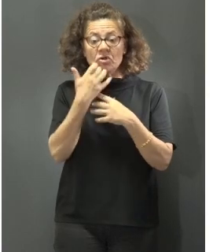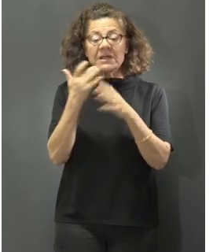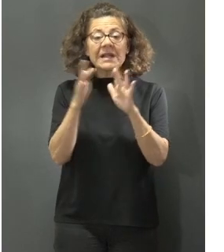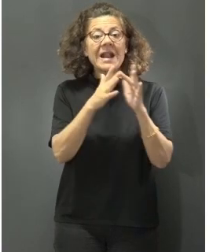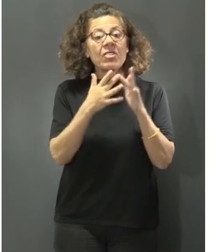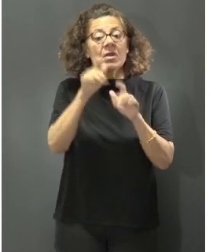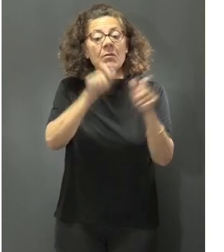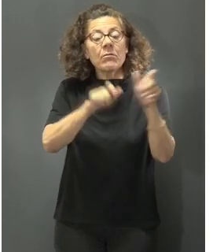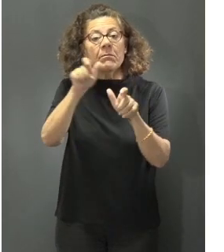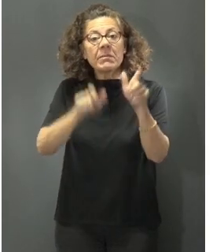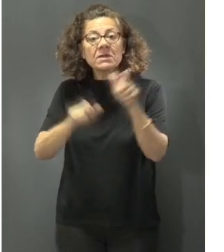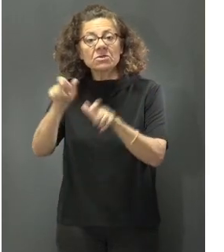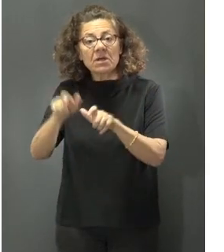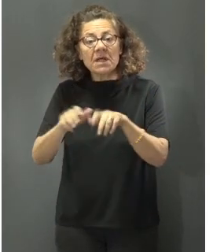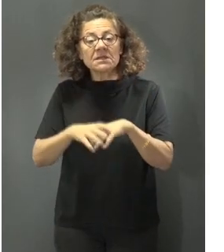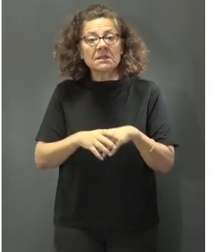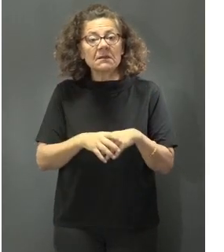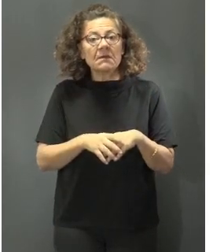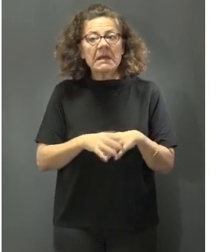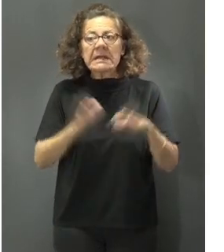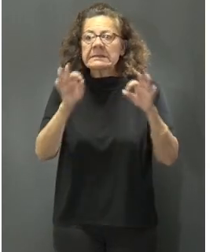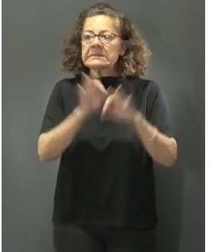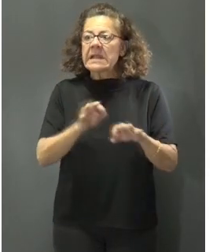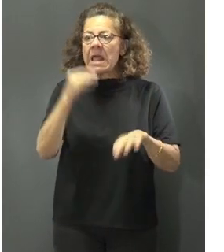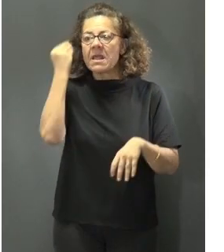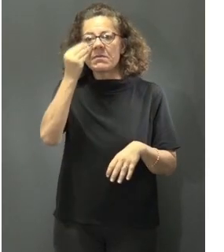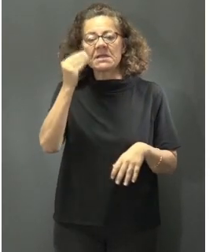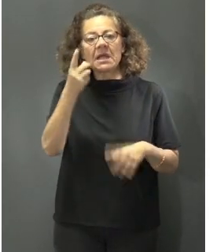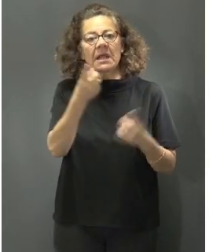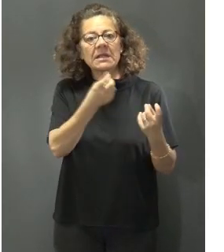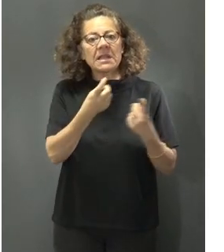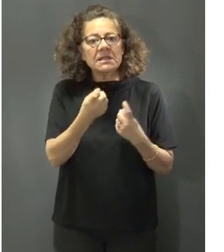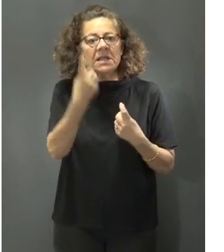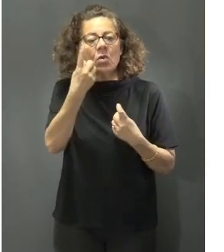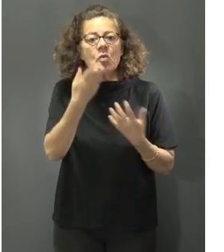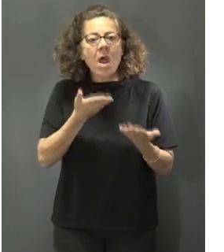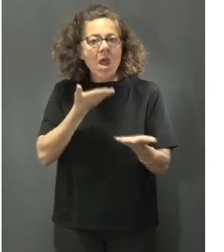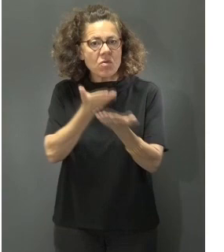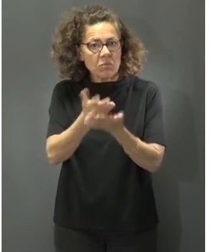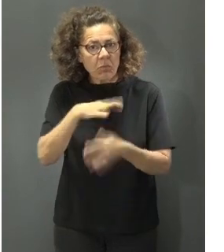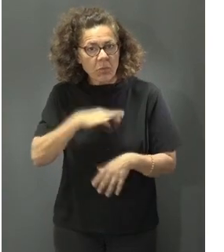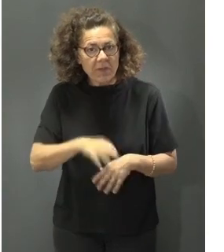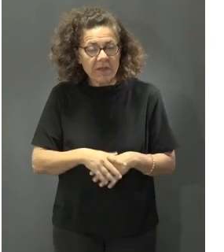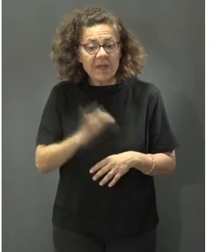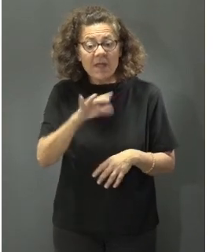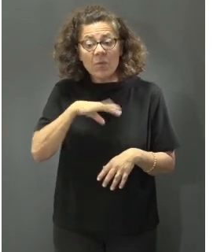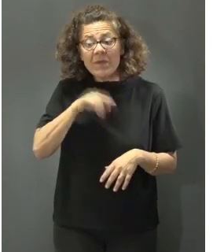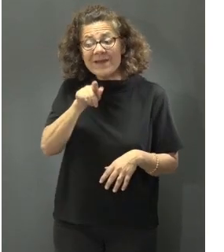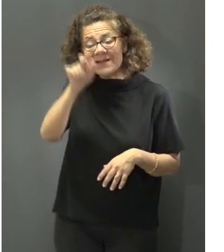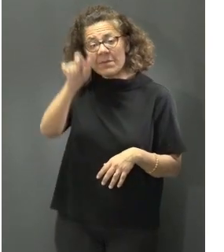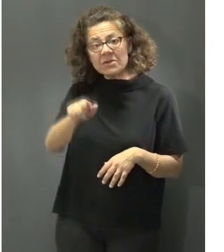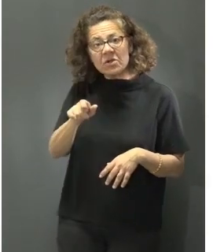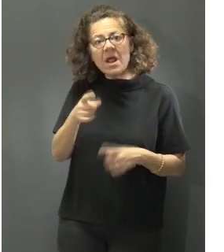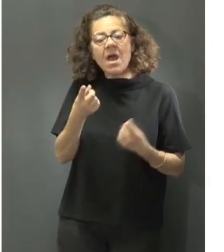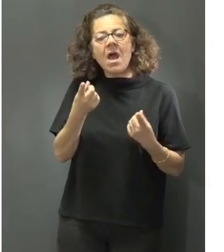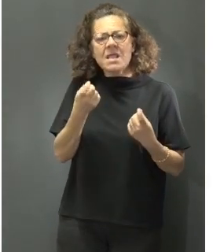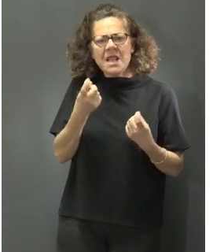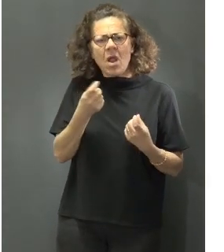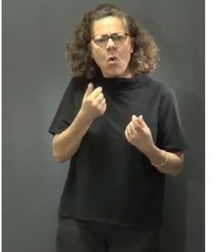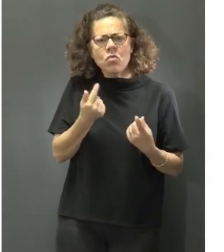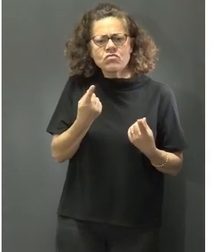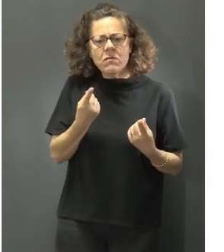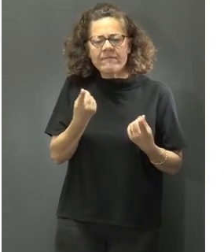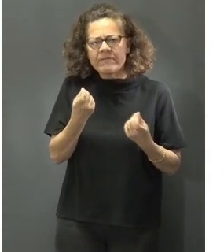con personas, pues a nadie se le ocurre que puede necesitar una ayuda y quizá esa persona tiene déficits importantes